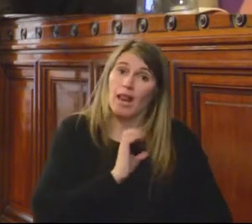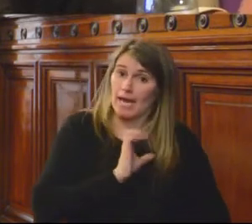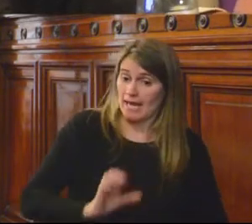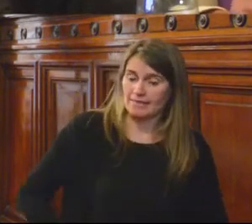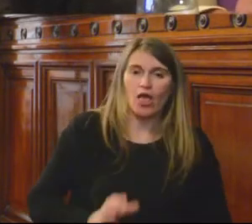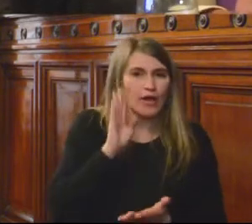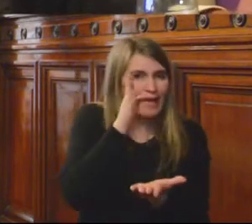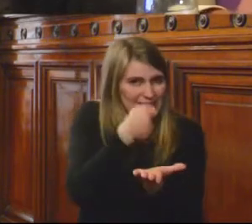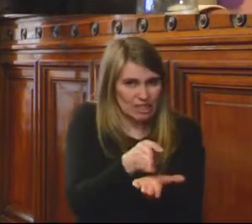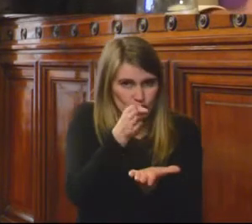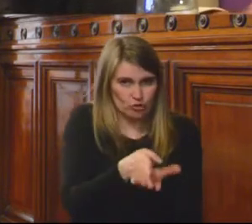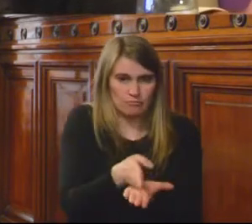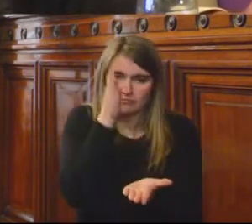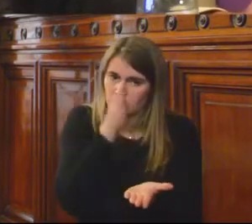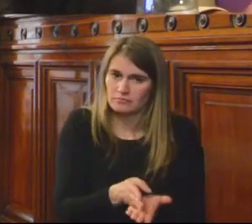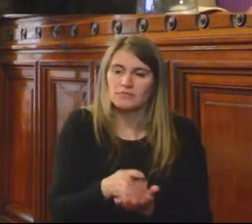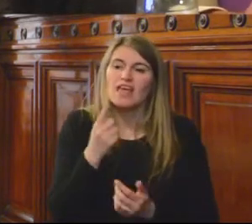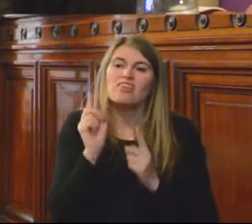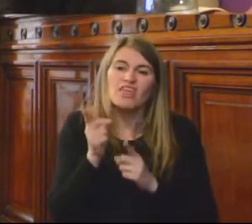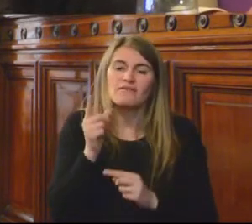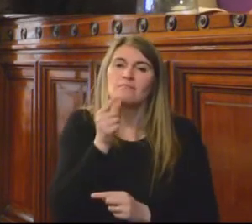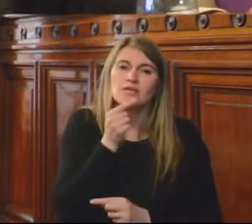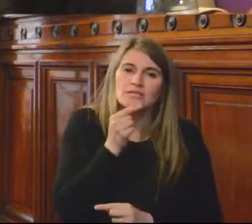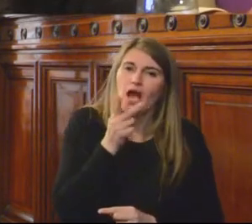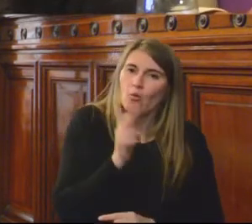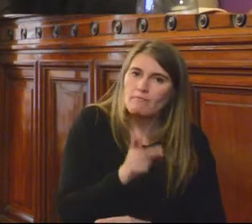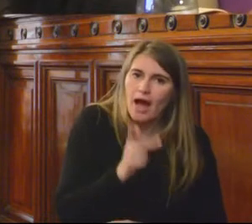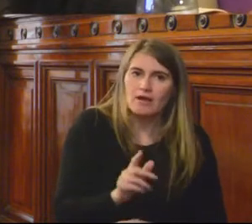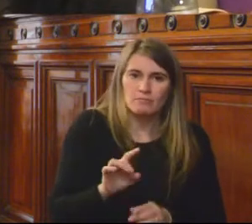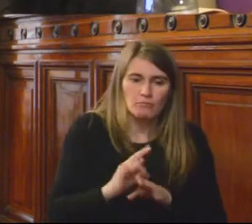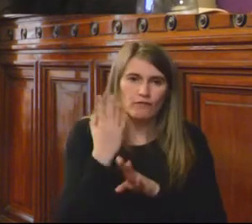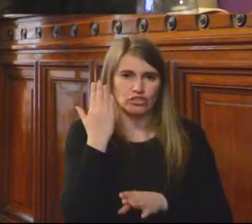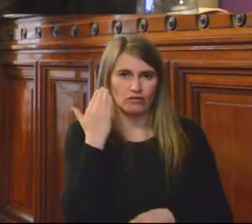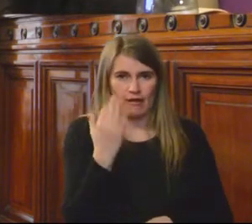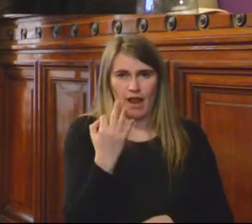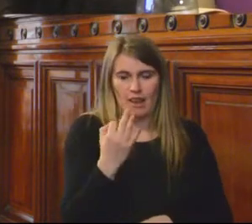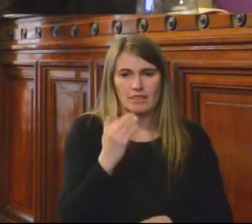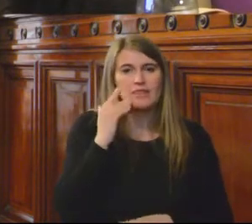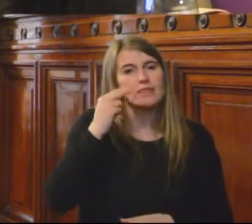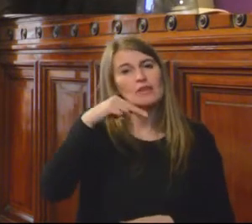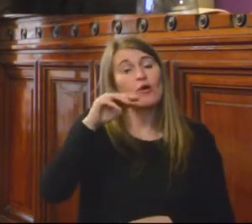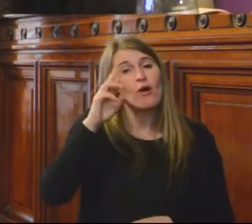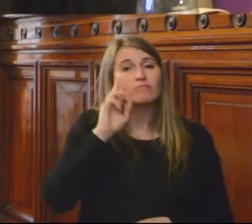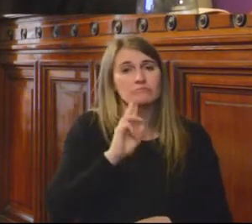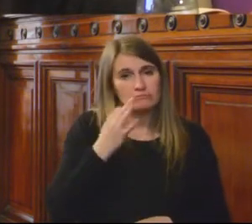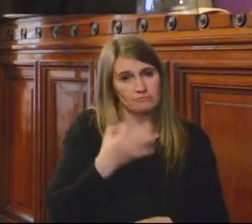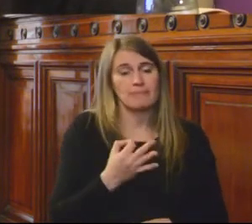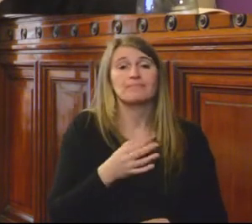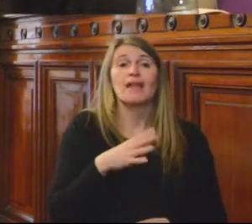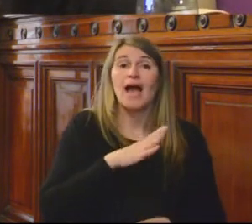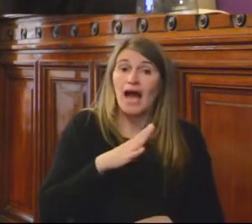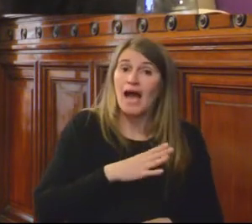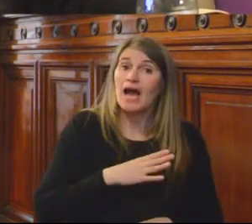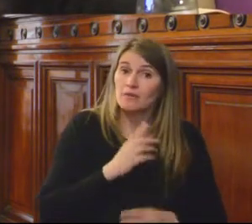en la construcción de un nuevo modelo policial humanista, profesional y disciplinado. Señor presidente, este año hemos logrado saldos